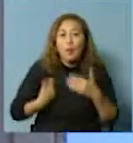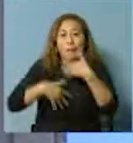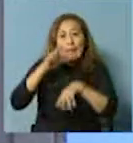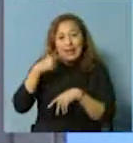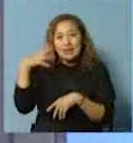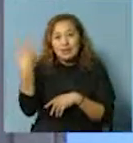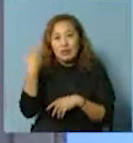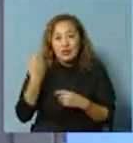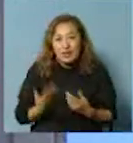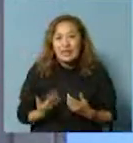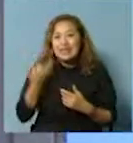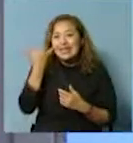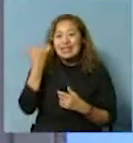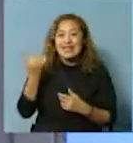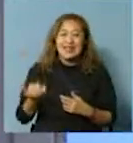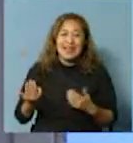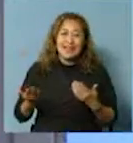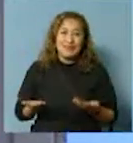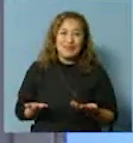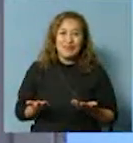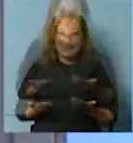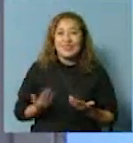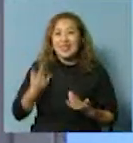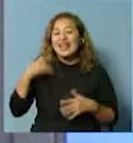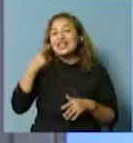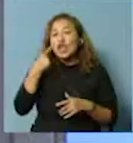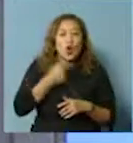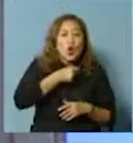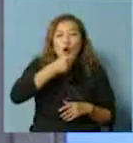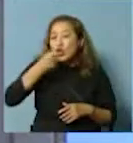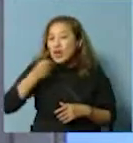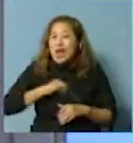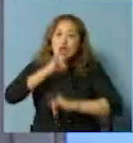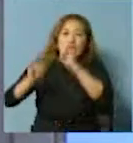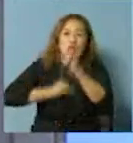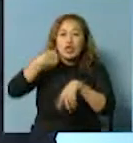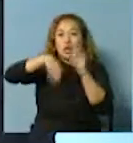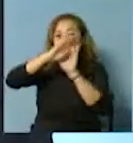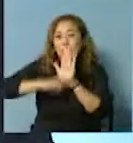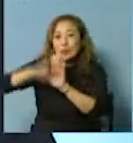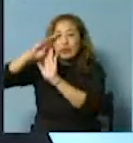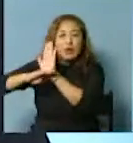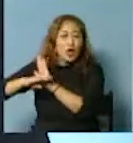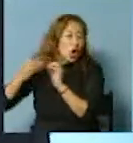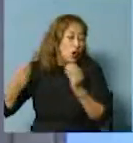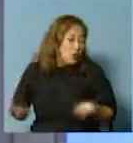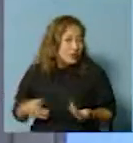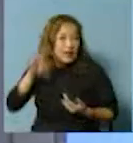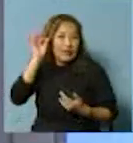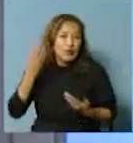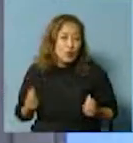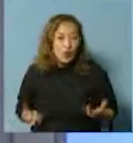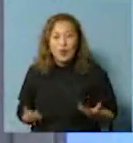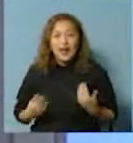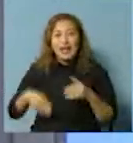destacados han tenido el contacto con la prensa el encontrado cómo están las listas sabemos cómo van las listas